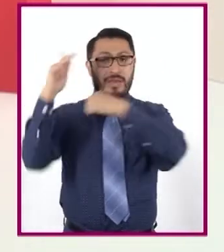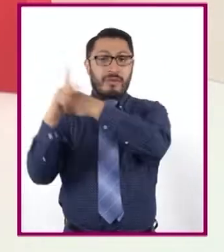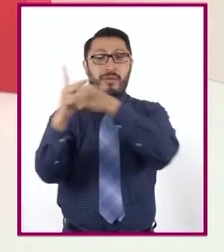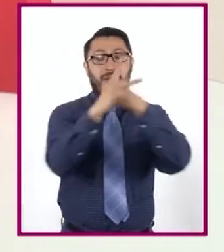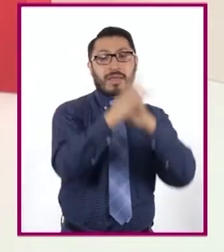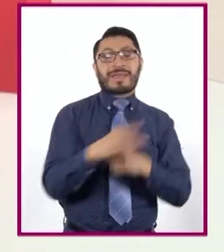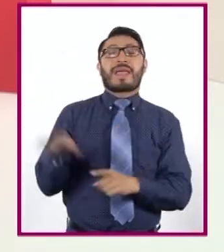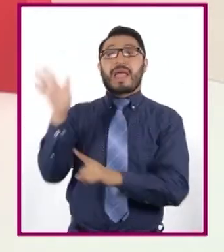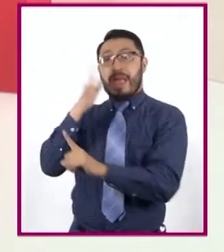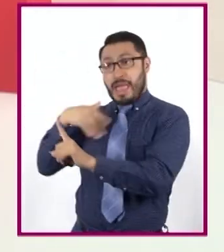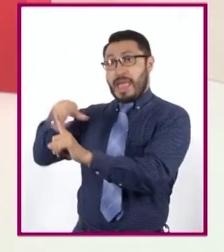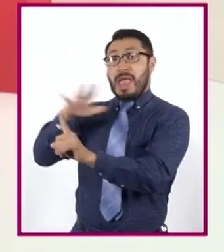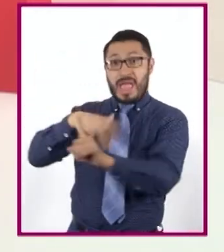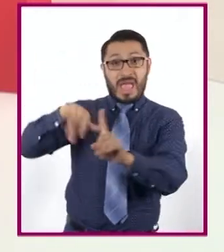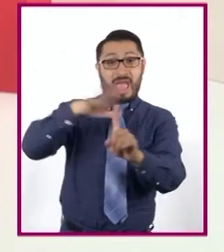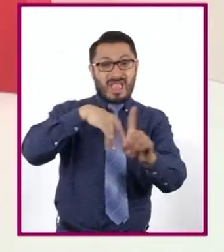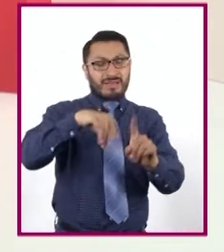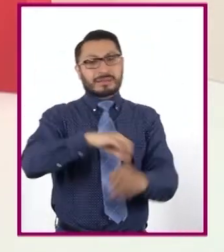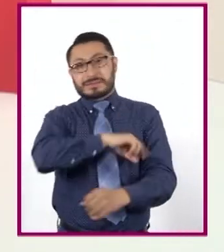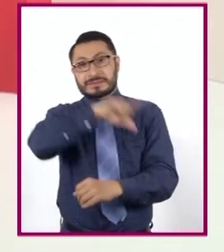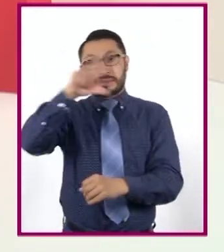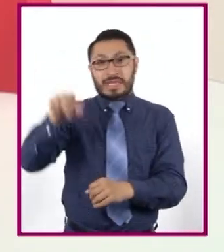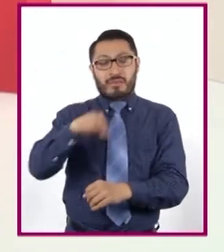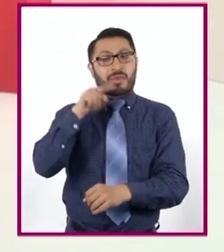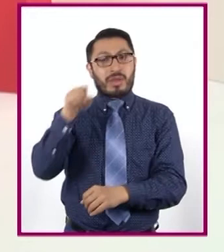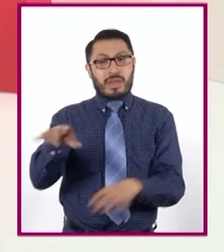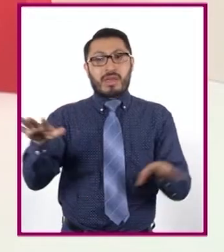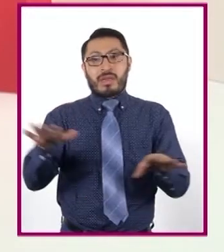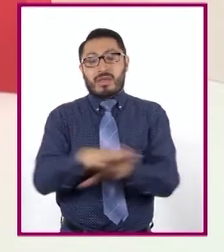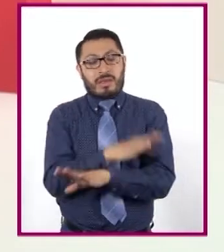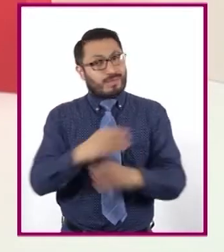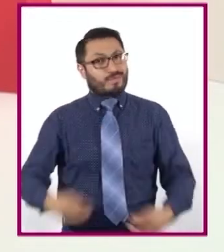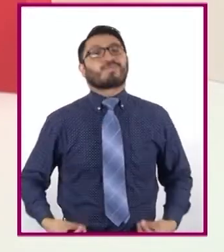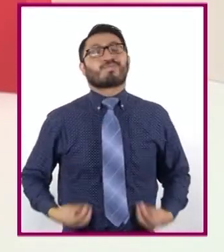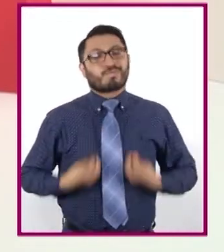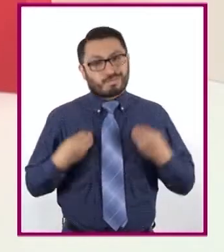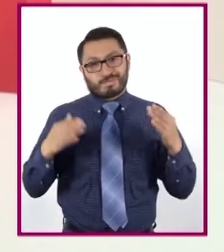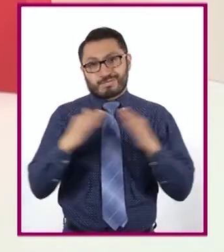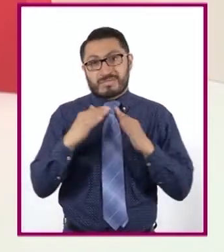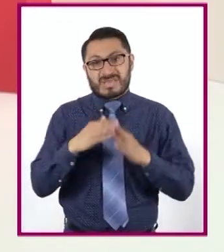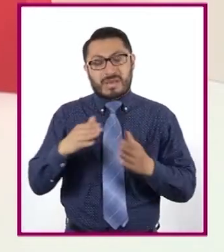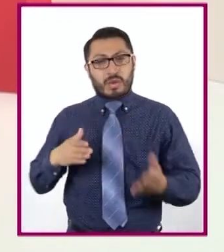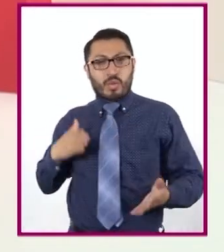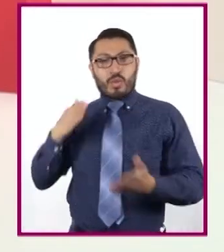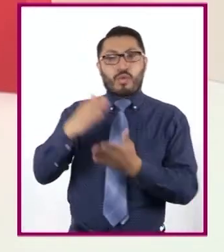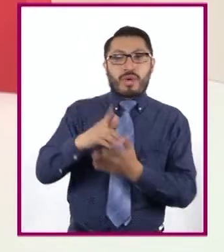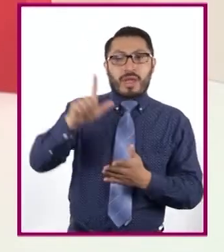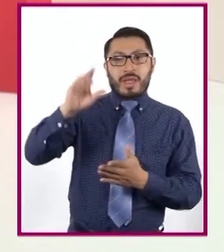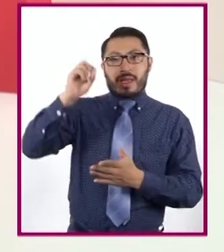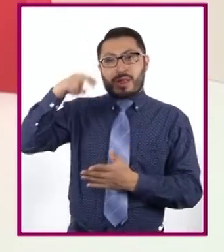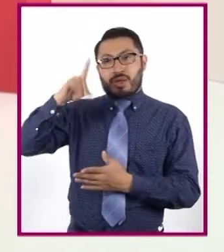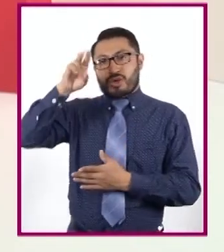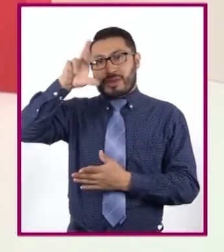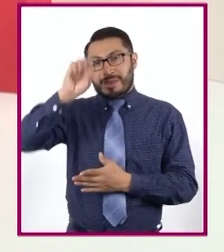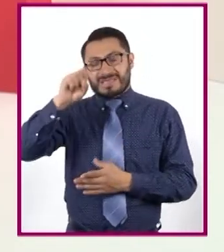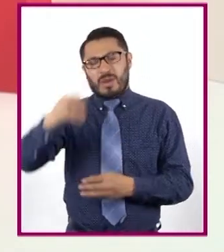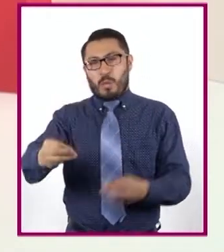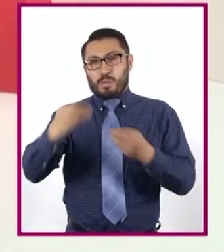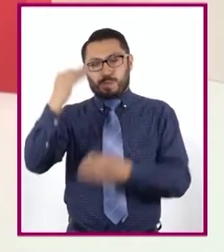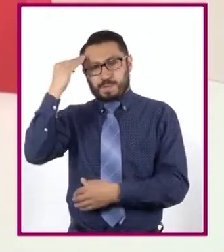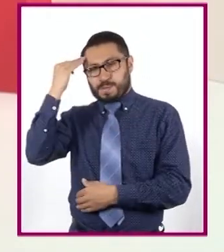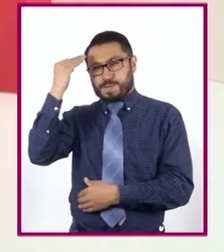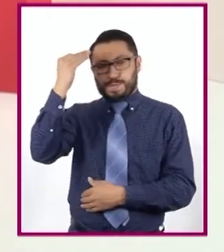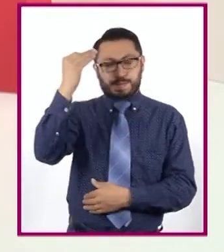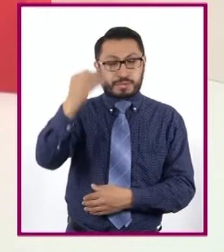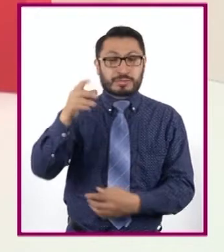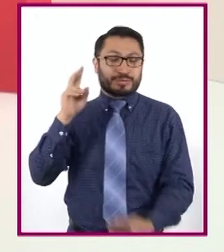buscarlo. Al final, tuvo que cambiar de residencia. Fue a vivir a Londres y tardó mucho tiempo en poder ver a